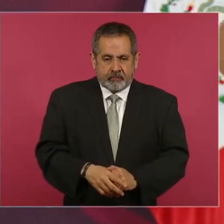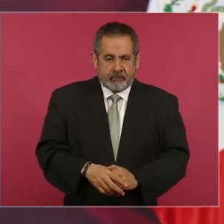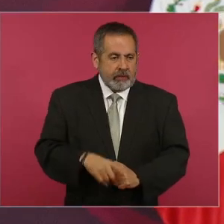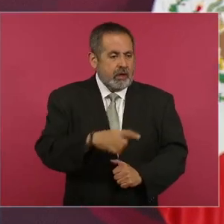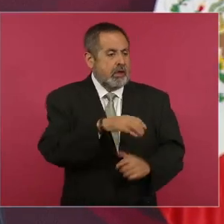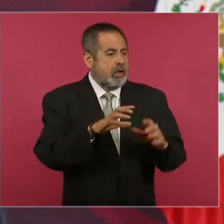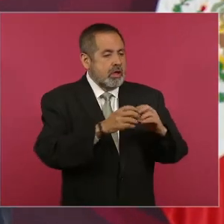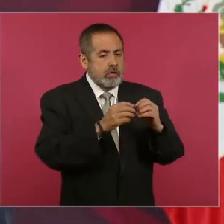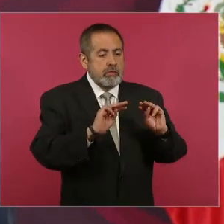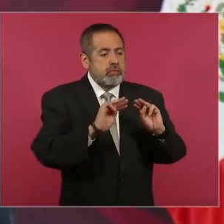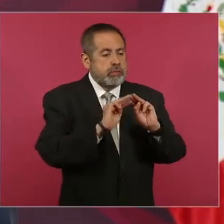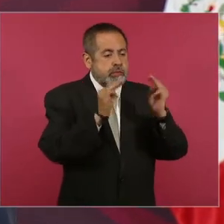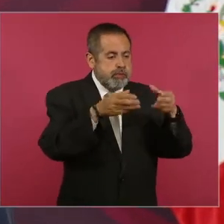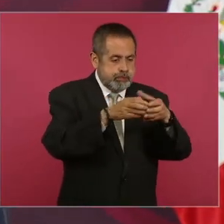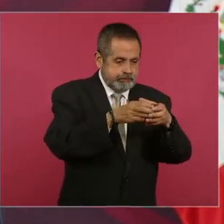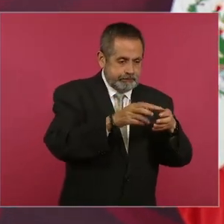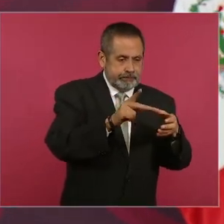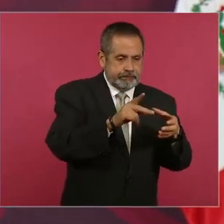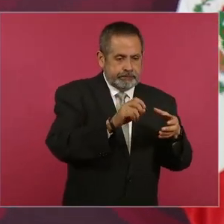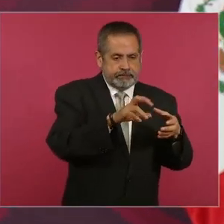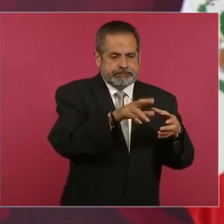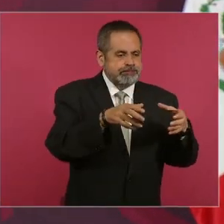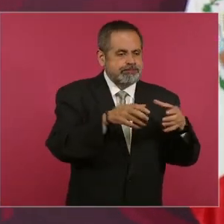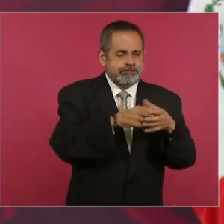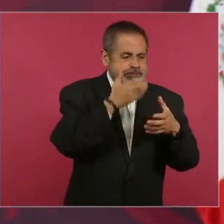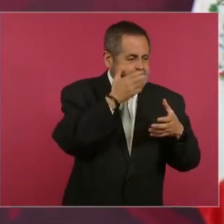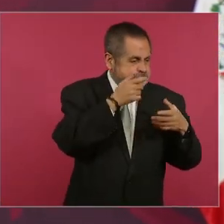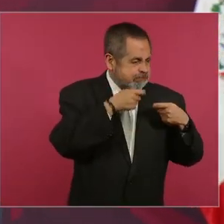mafia del poder, los conservadores,